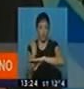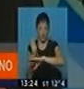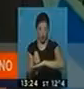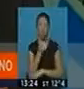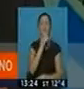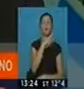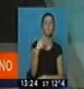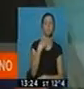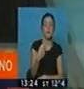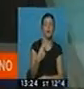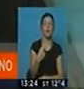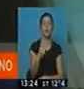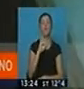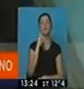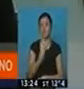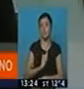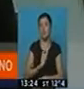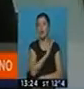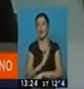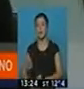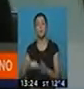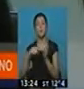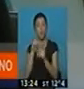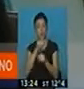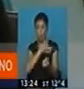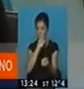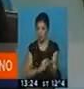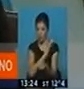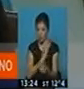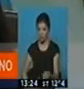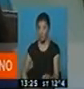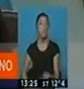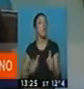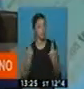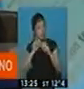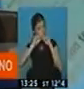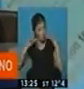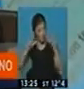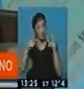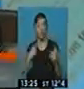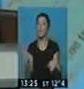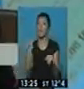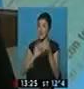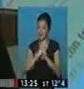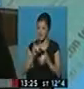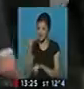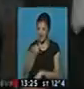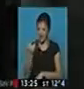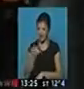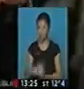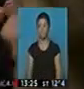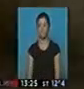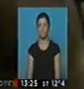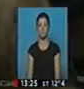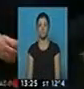dan en alcaldías, pero no en gobierno central. Bueno, todavía nos puede dar una sorpresa España y todavía tenemos nosotros muchos materiales para usted. Exactamente,